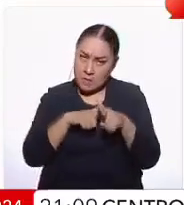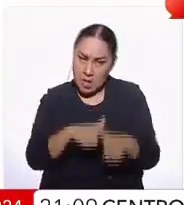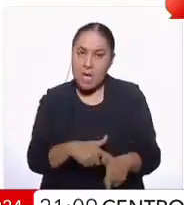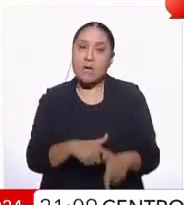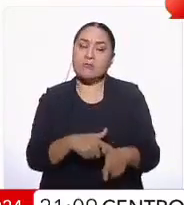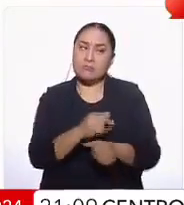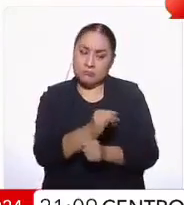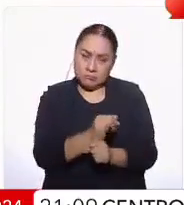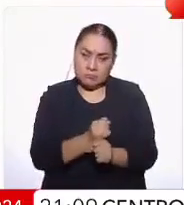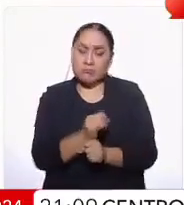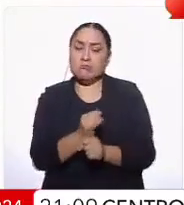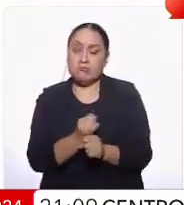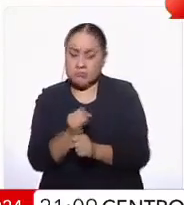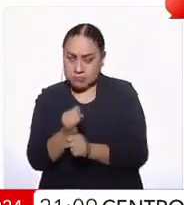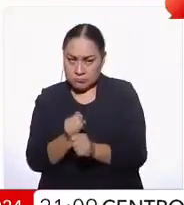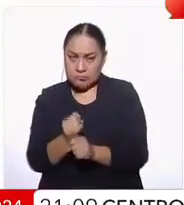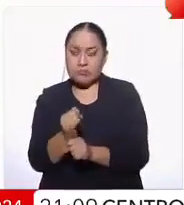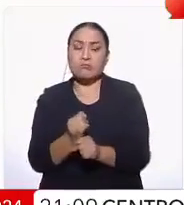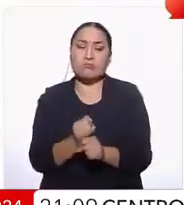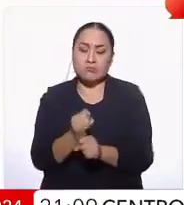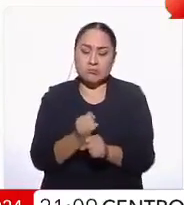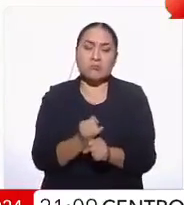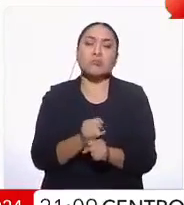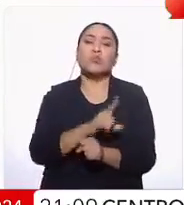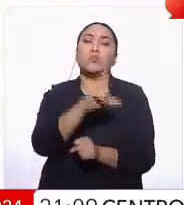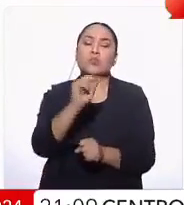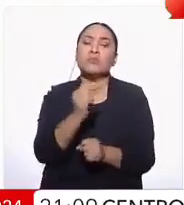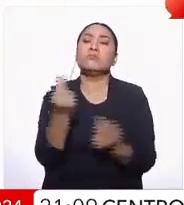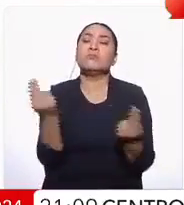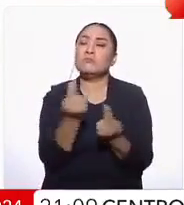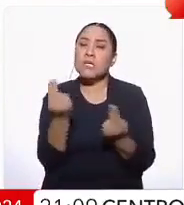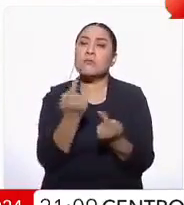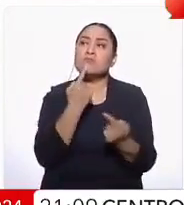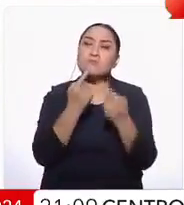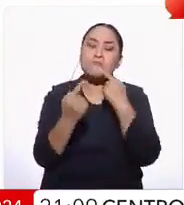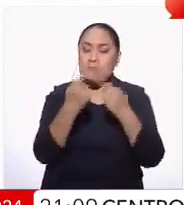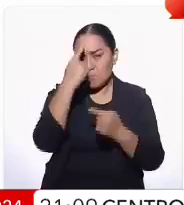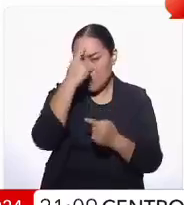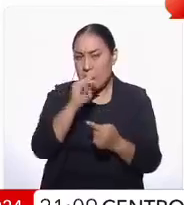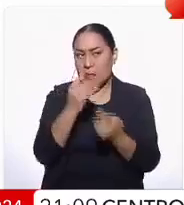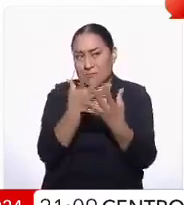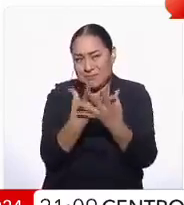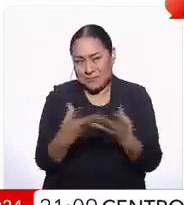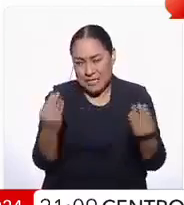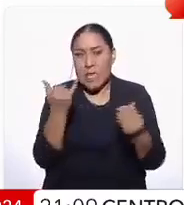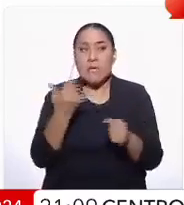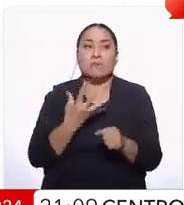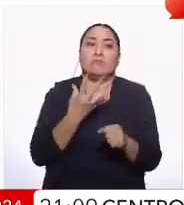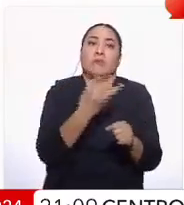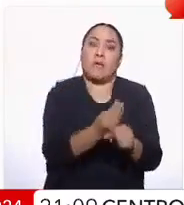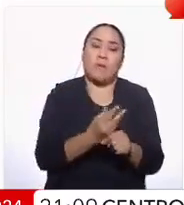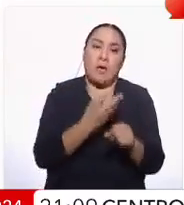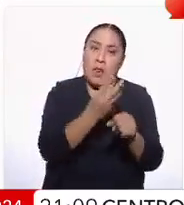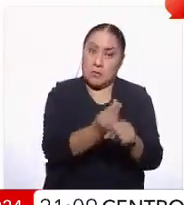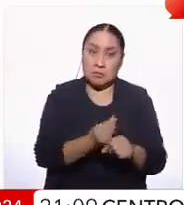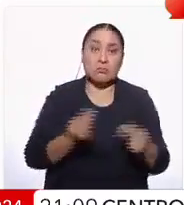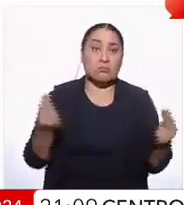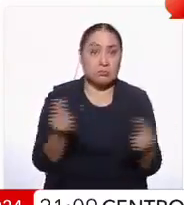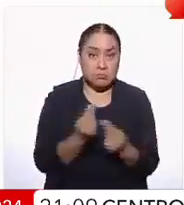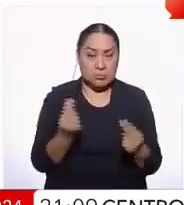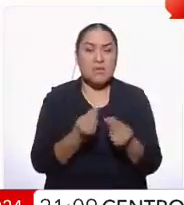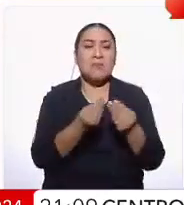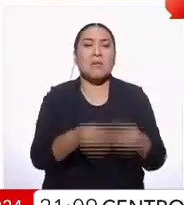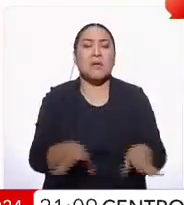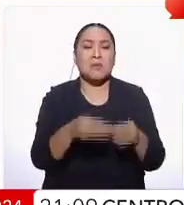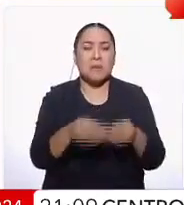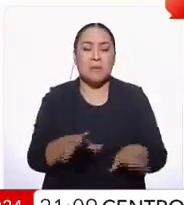continuidad y se llegue a la remediación y también a la reparación de los